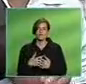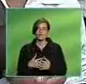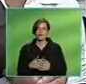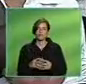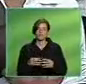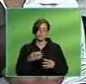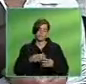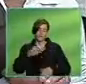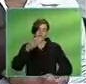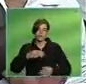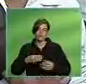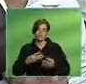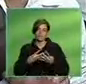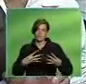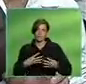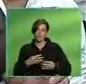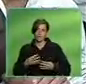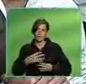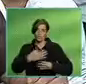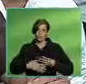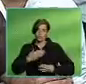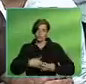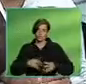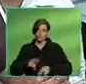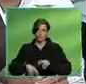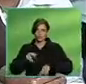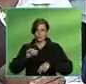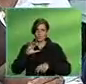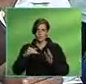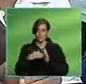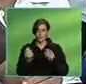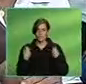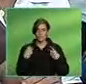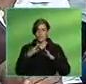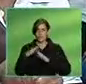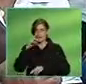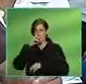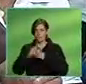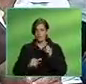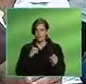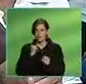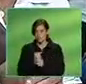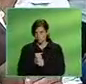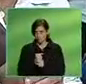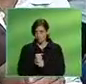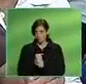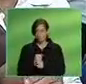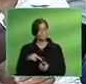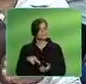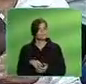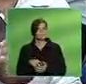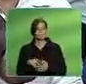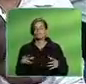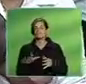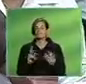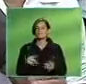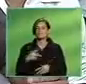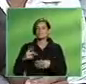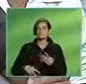paneles para construir hasta 50.000 viviendas al año. Eso forma parte de todo el